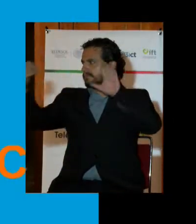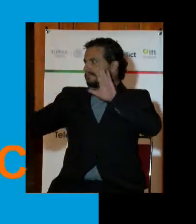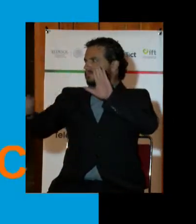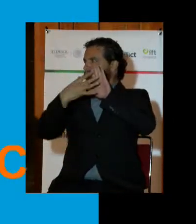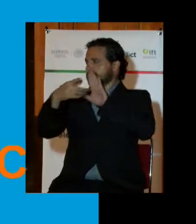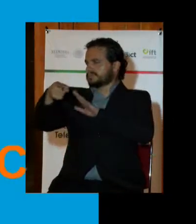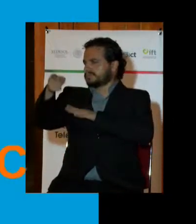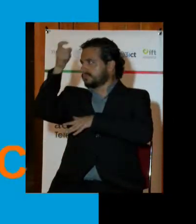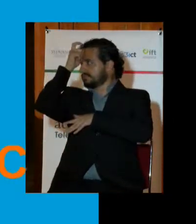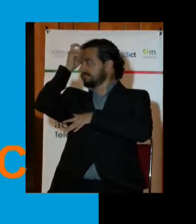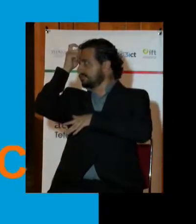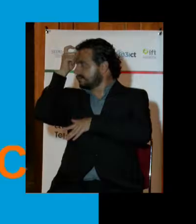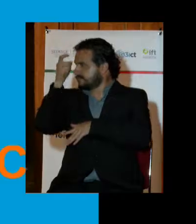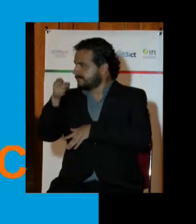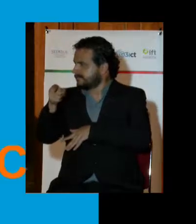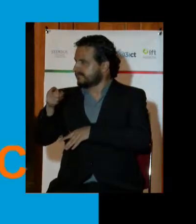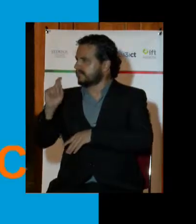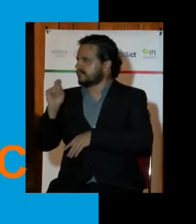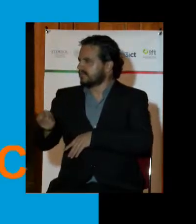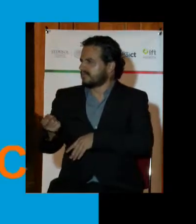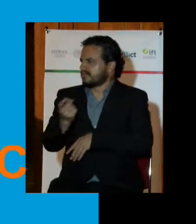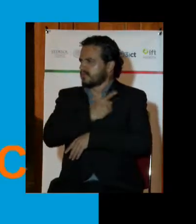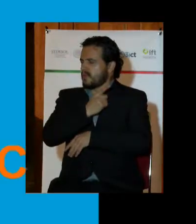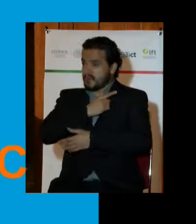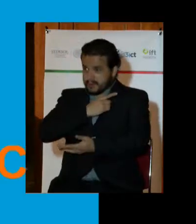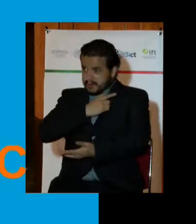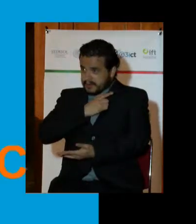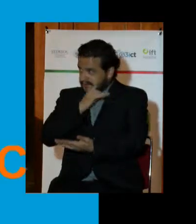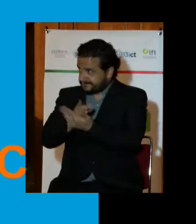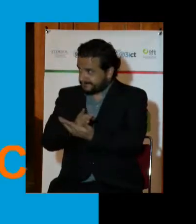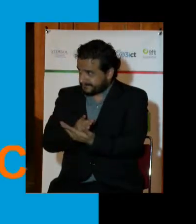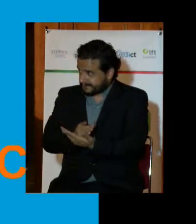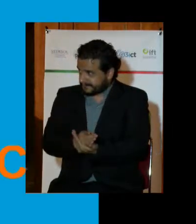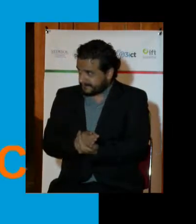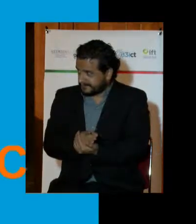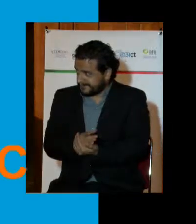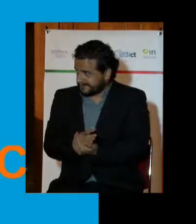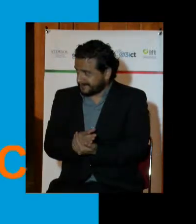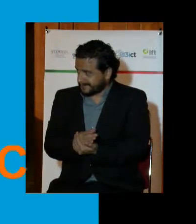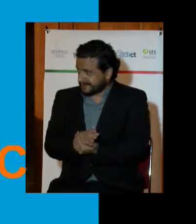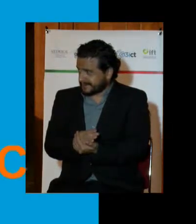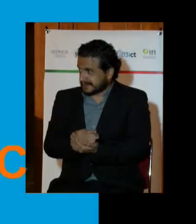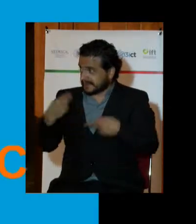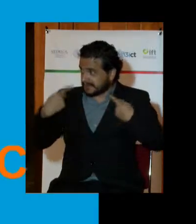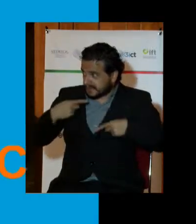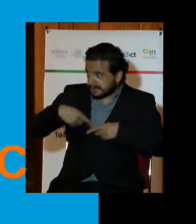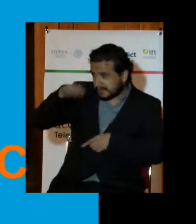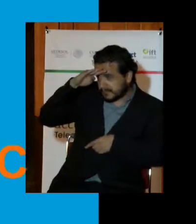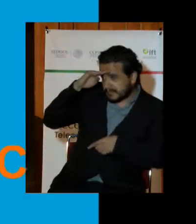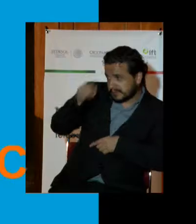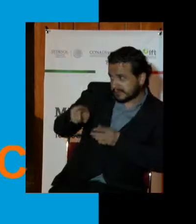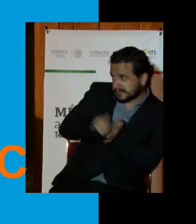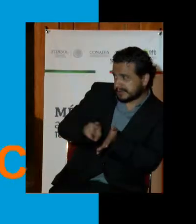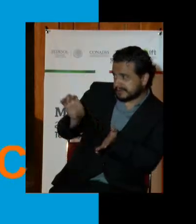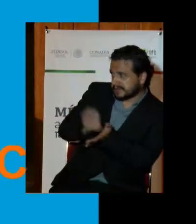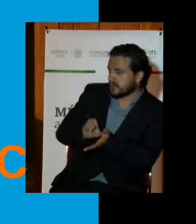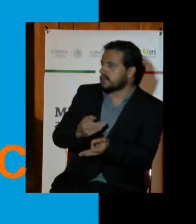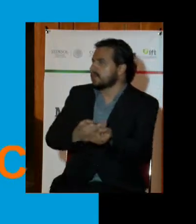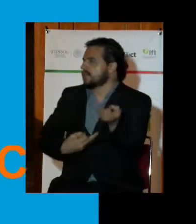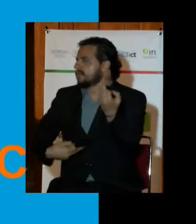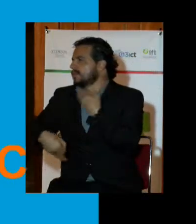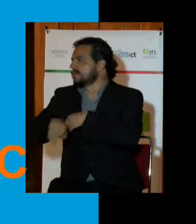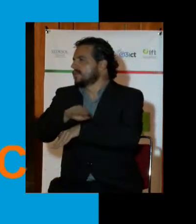es que no solamente creemos que debe ser pensado en personas con discapacidad, sino para toda la población. Si pudiéramos pasar